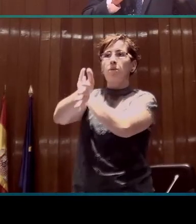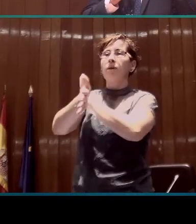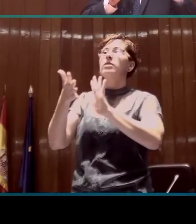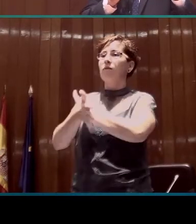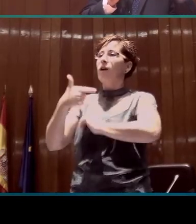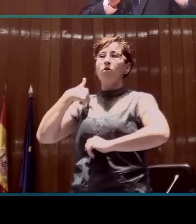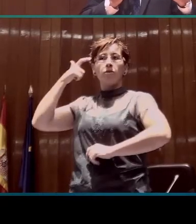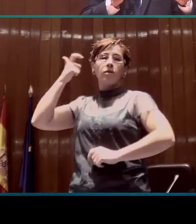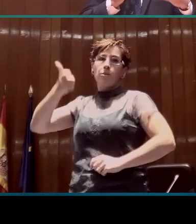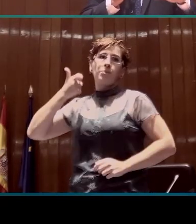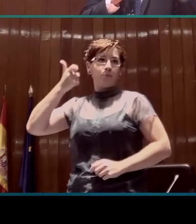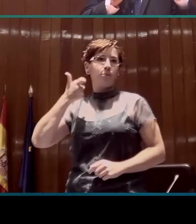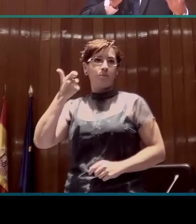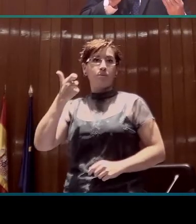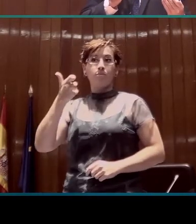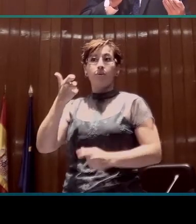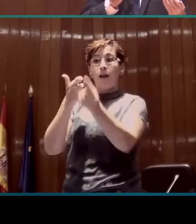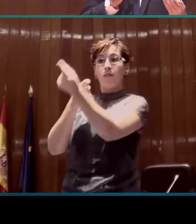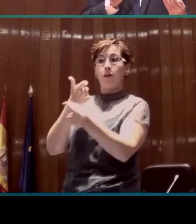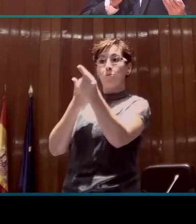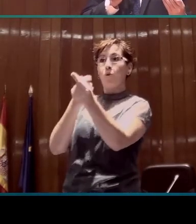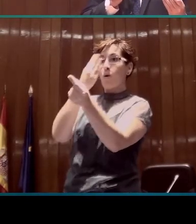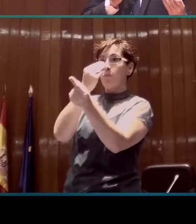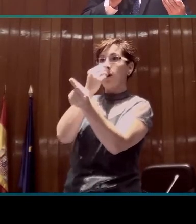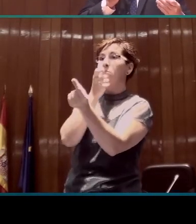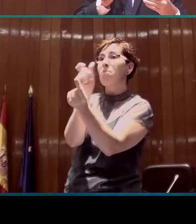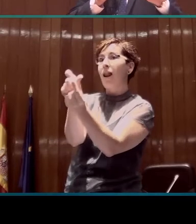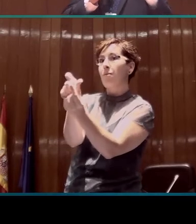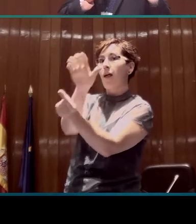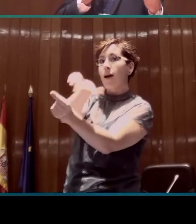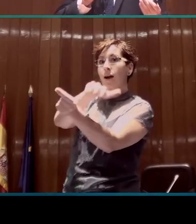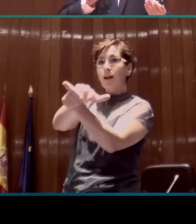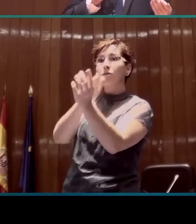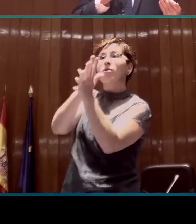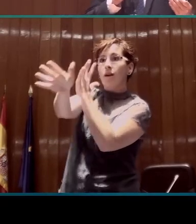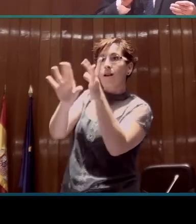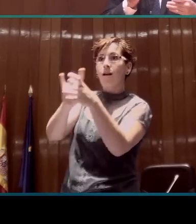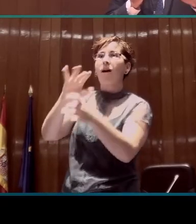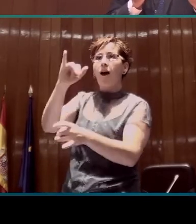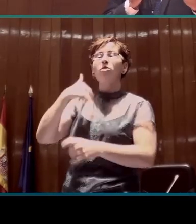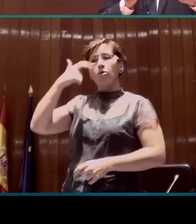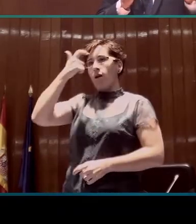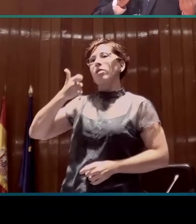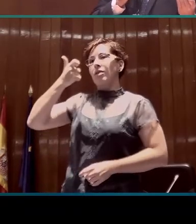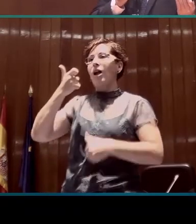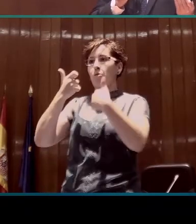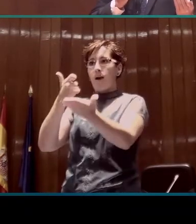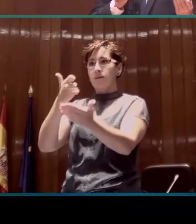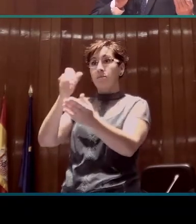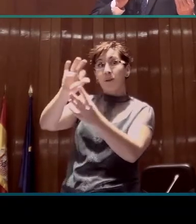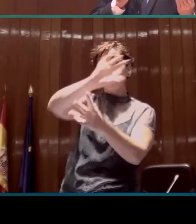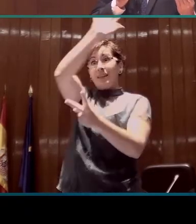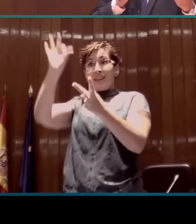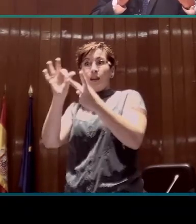decir, perro y gato, tardas más en nombrar perro, pero cuando hay una relación fonológica, te ayudo, vas más